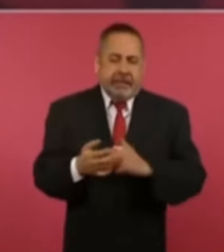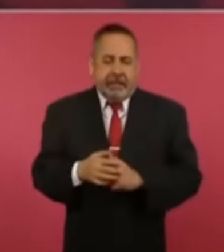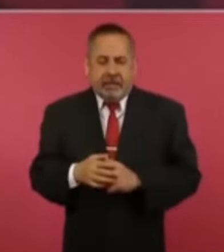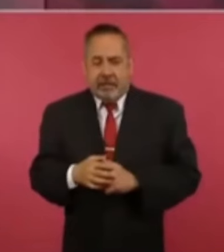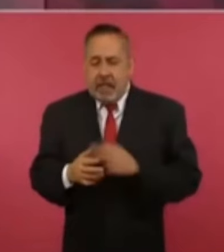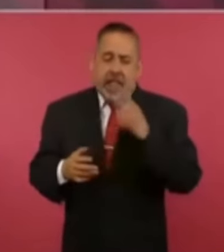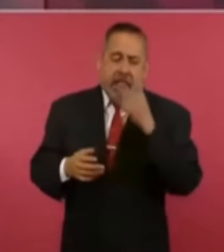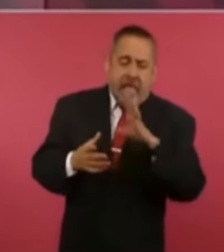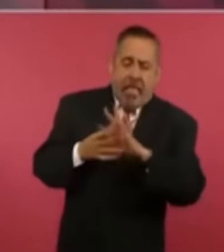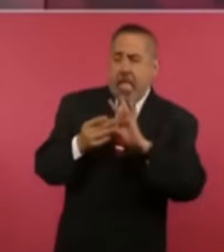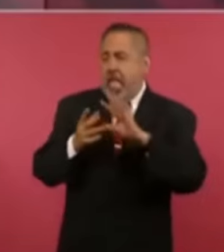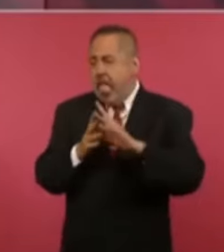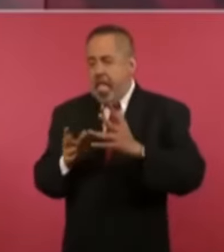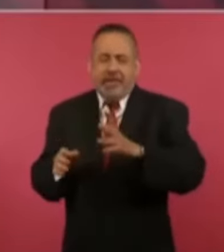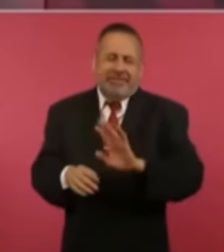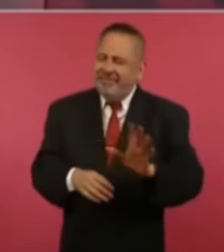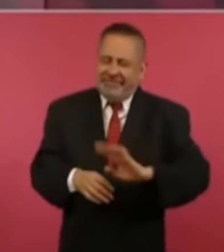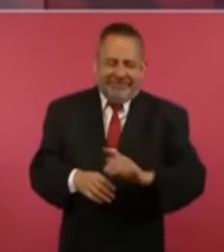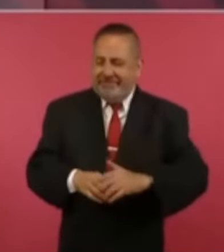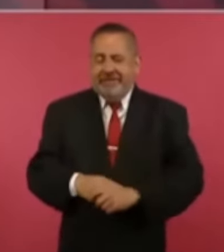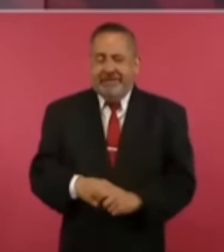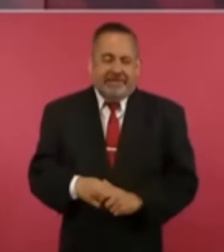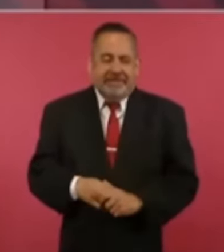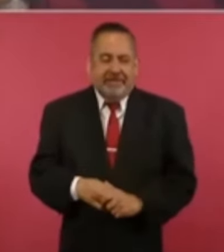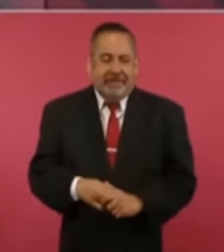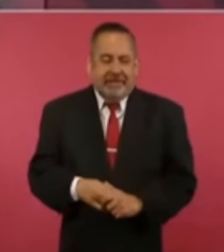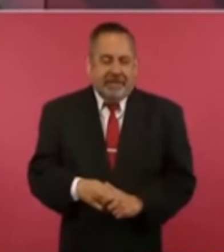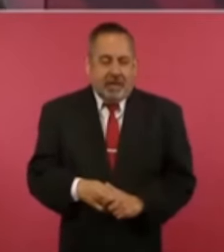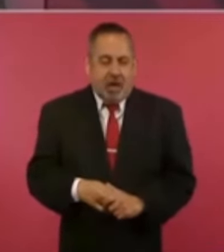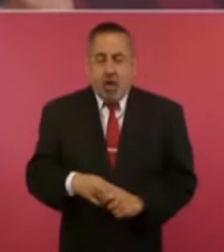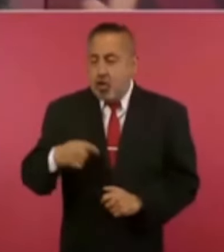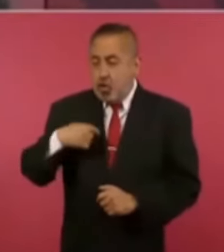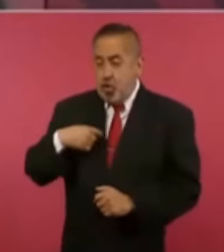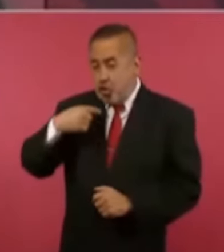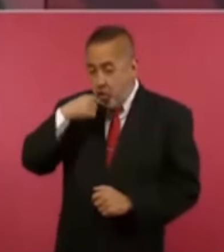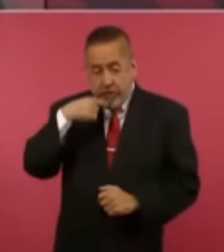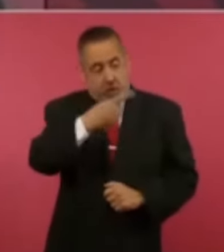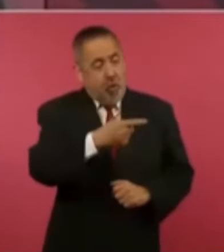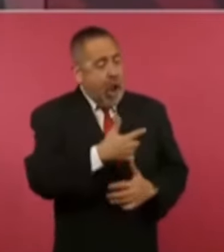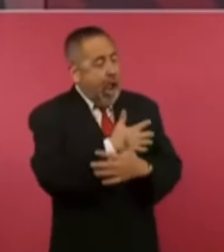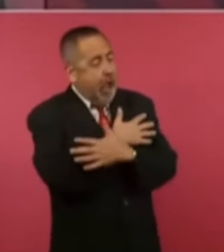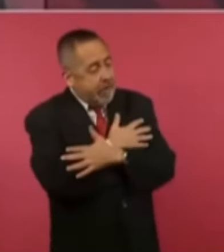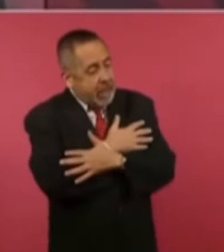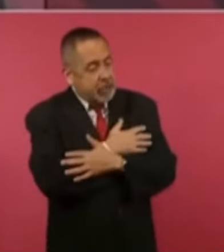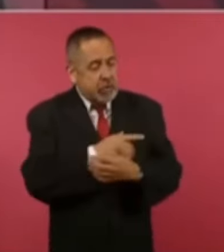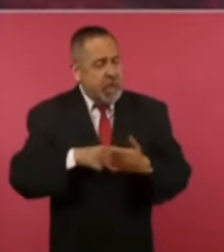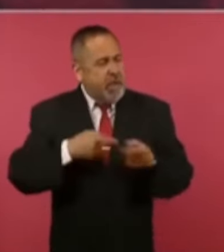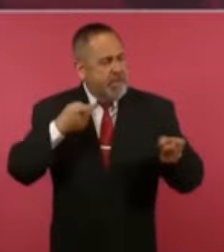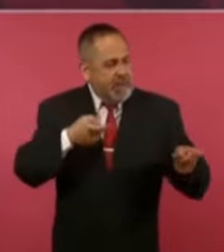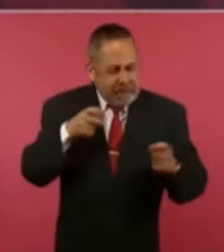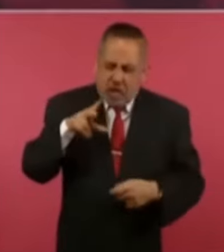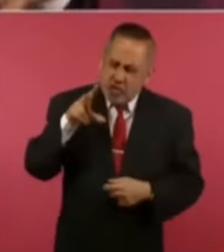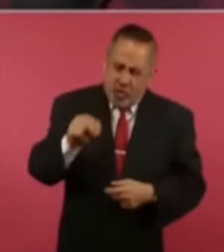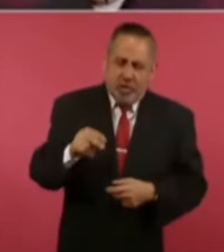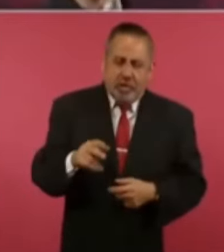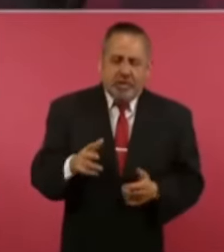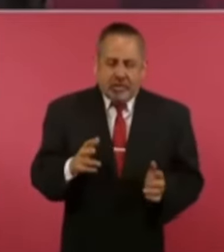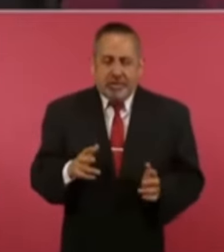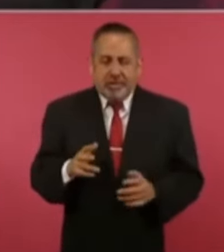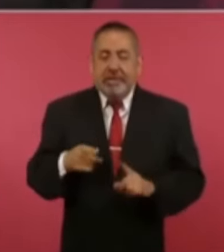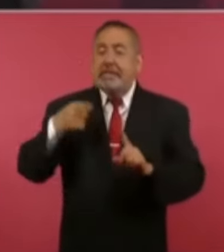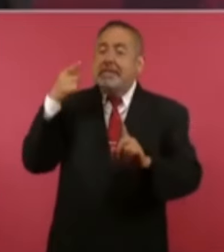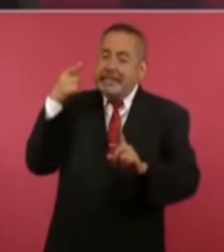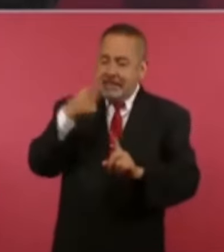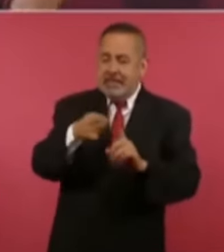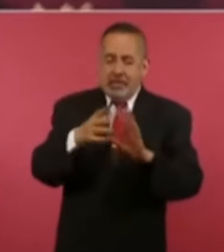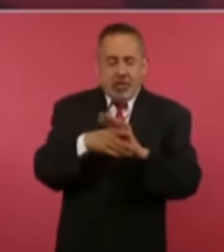componerlo, ¿no? Diciendo, cuando hablo de abrazos, no balazos, y que me refiero de